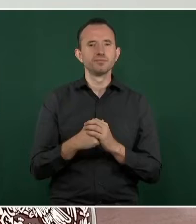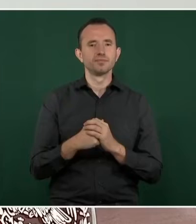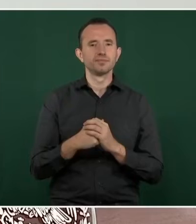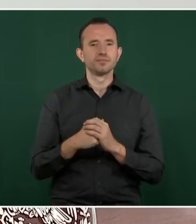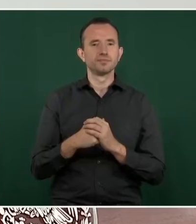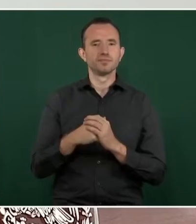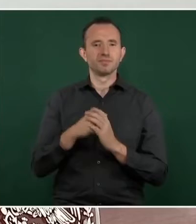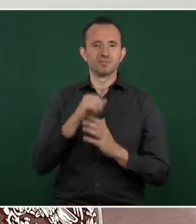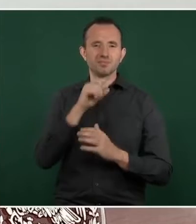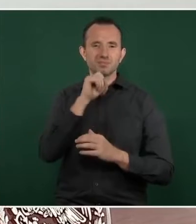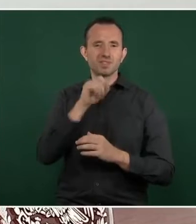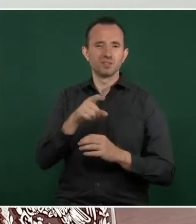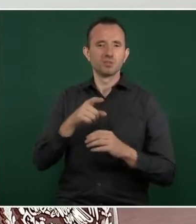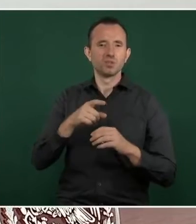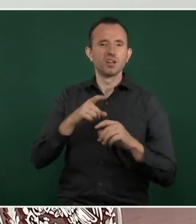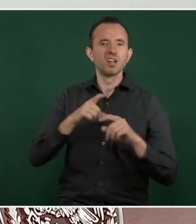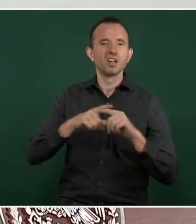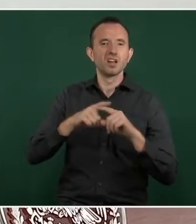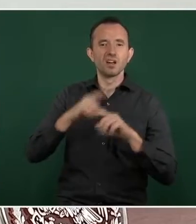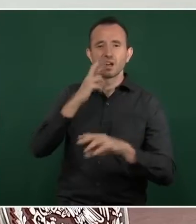castigar a los responsables,